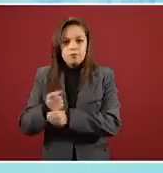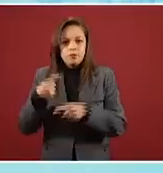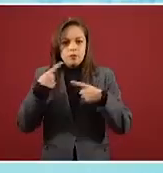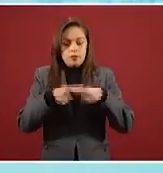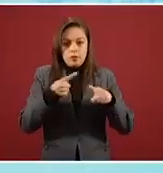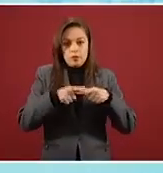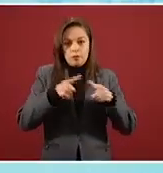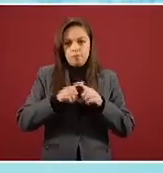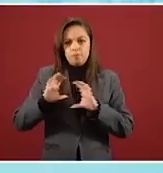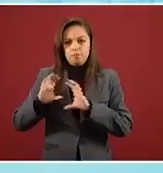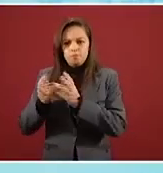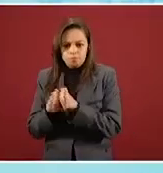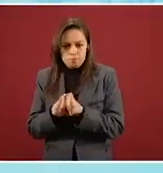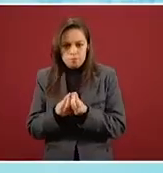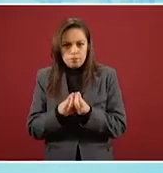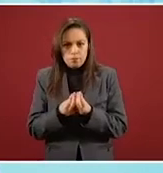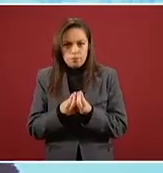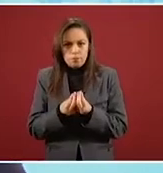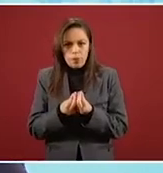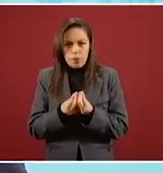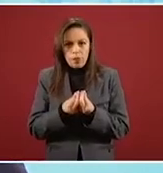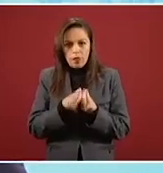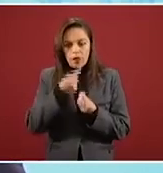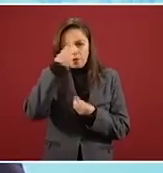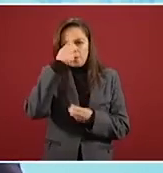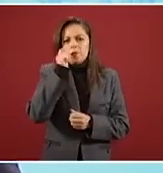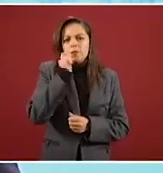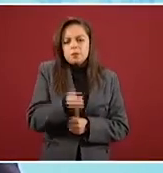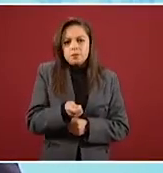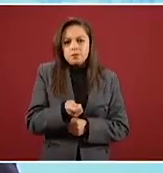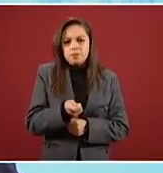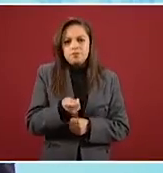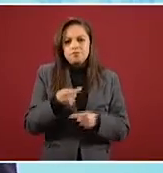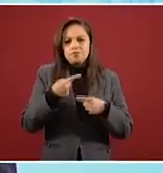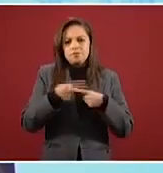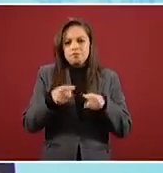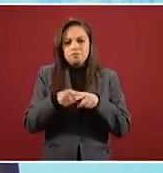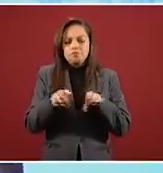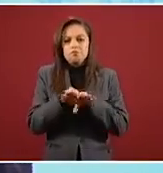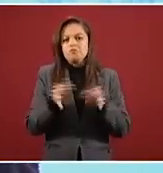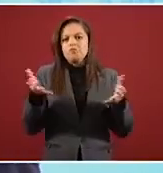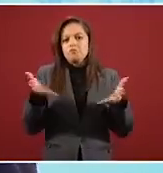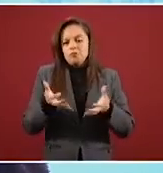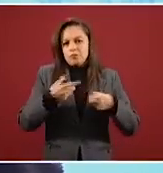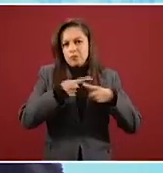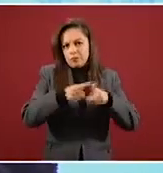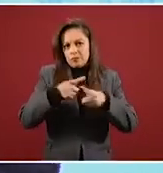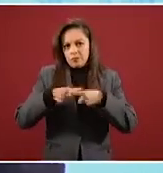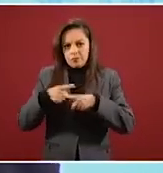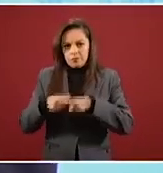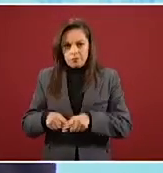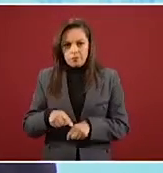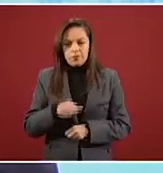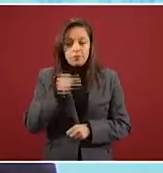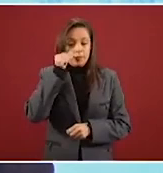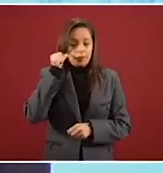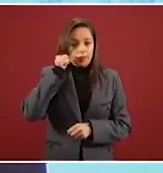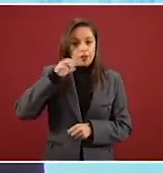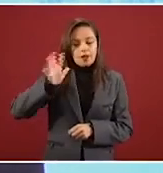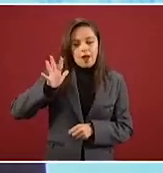podrían responder a otro tipo de prácticas, como ya lo mencionó desde el día de ayer el señor